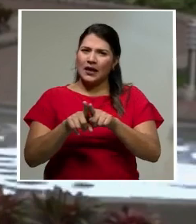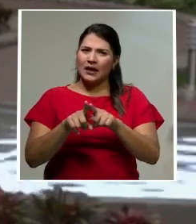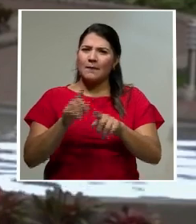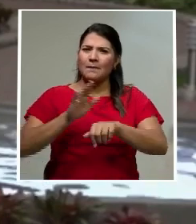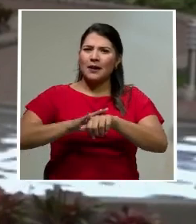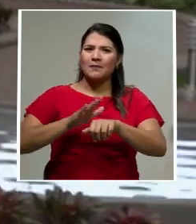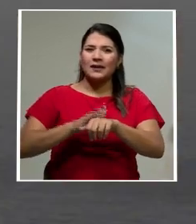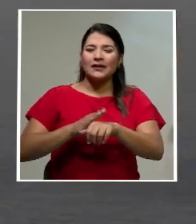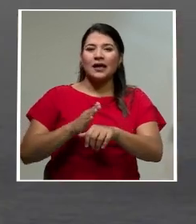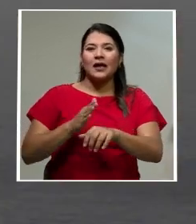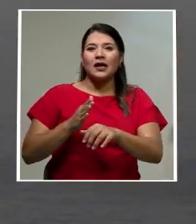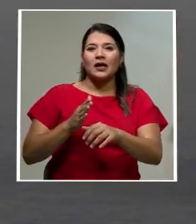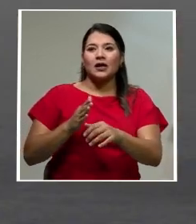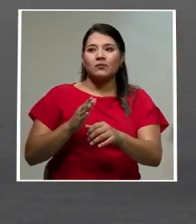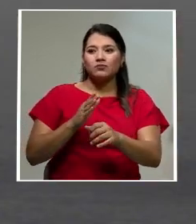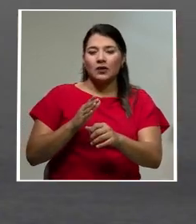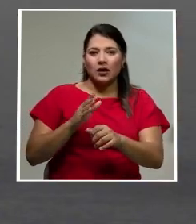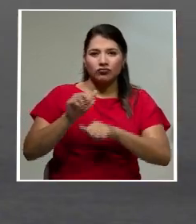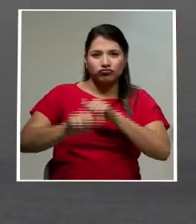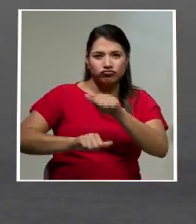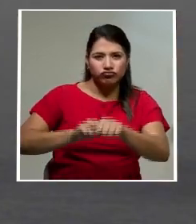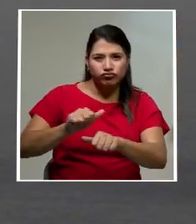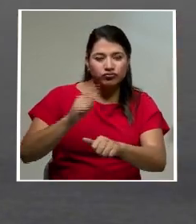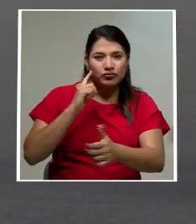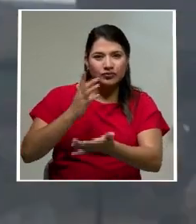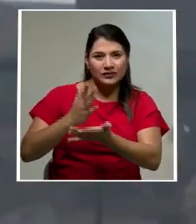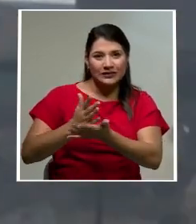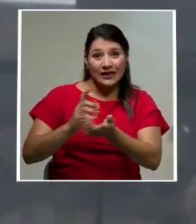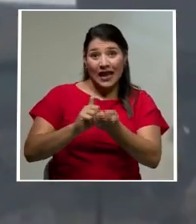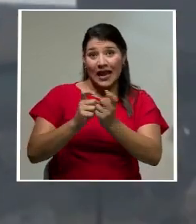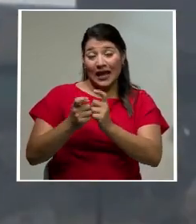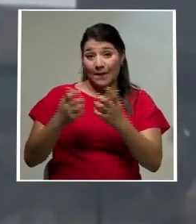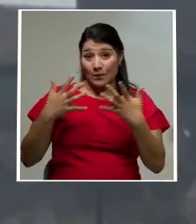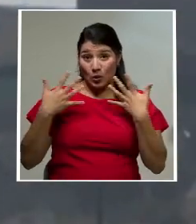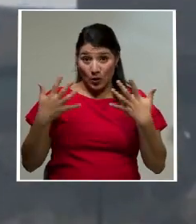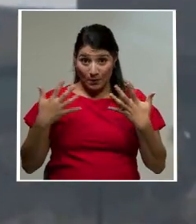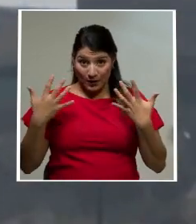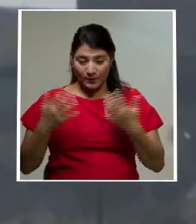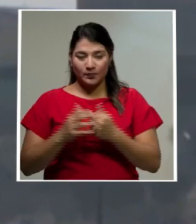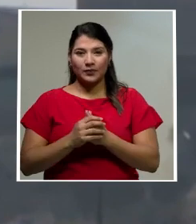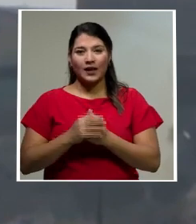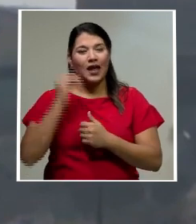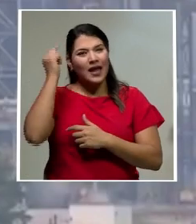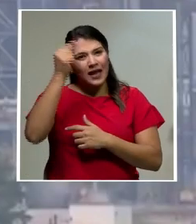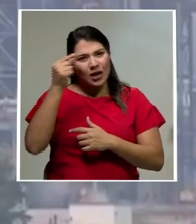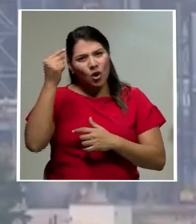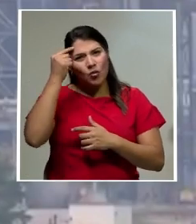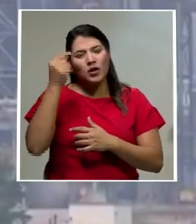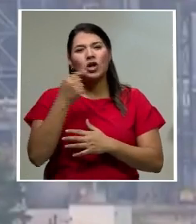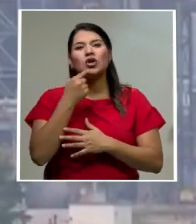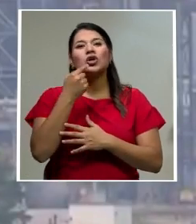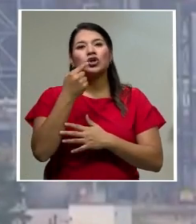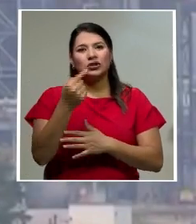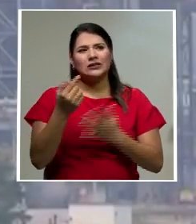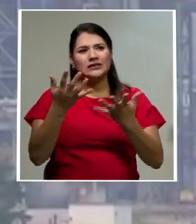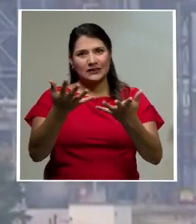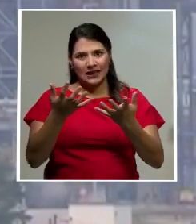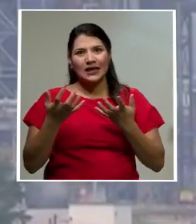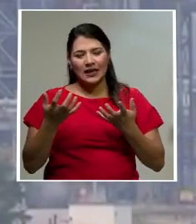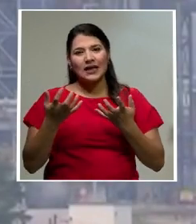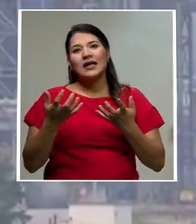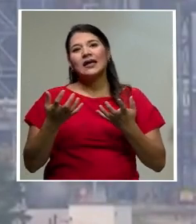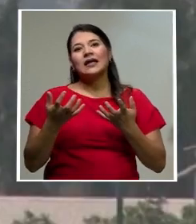cambio climático. Con estas palabras, el gobierno de la República dejó claras sus intenciones de vetar la exploración y